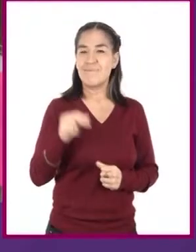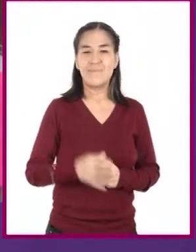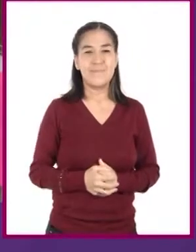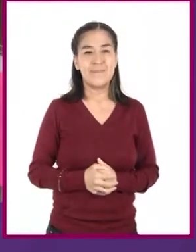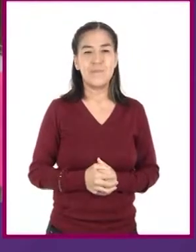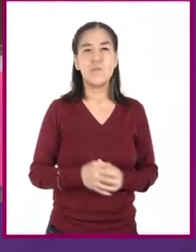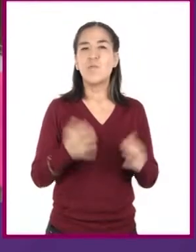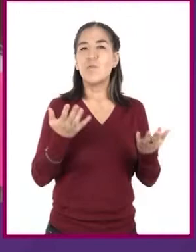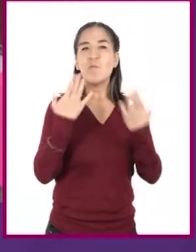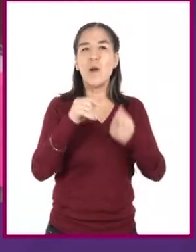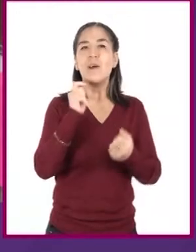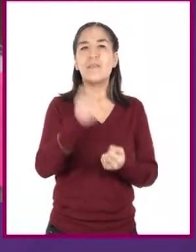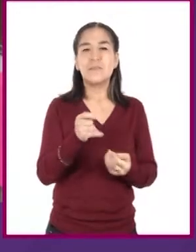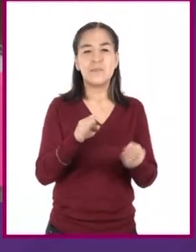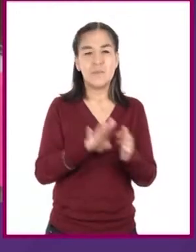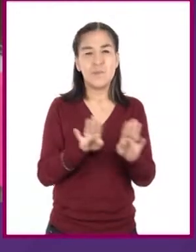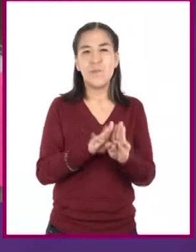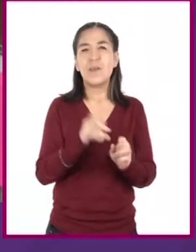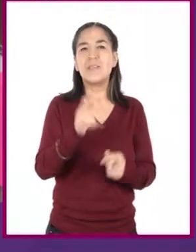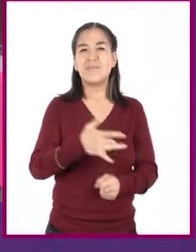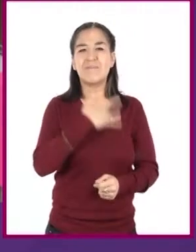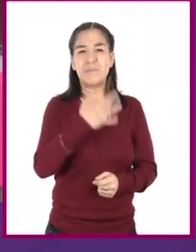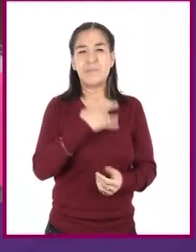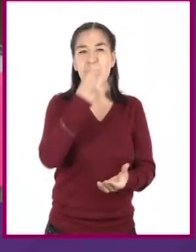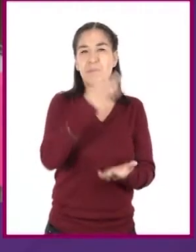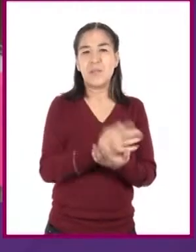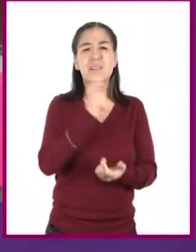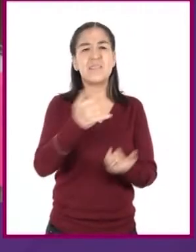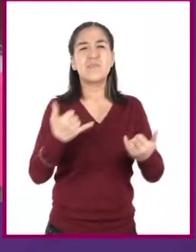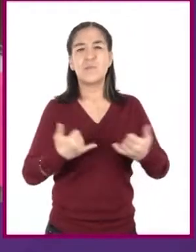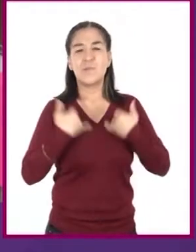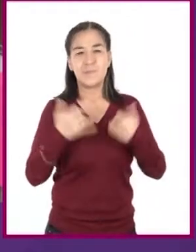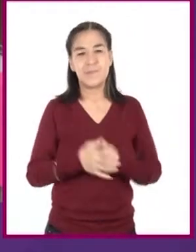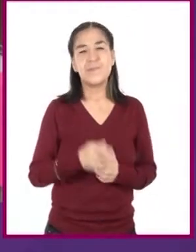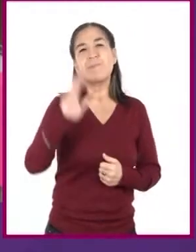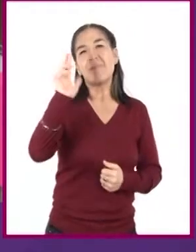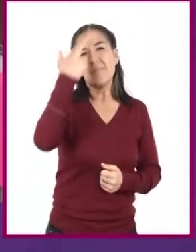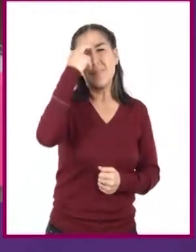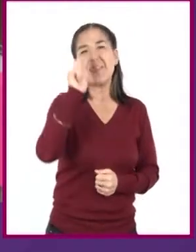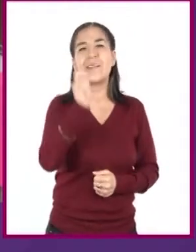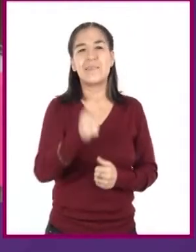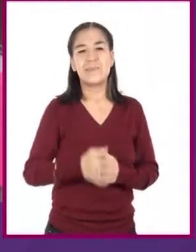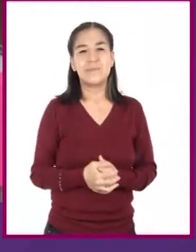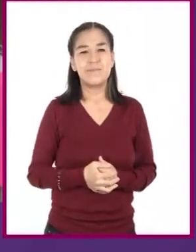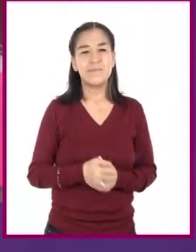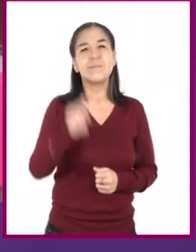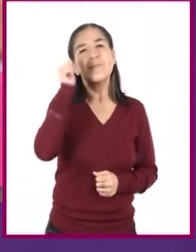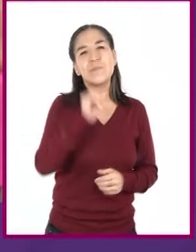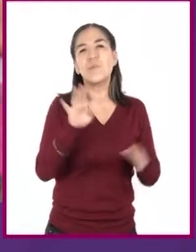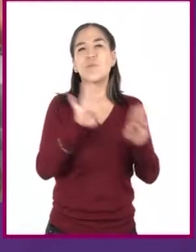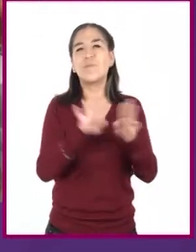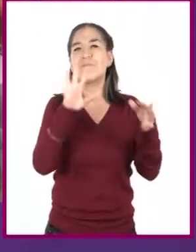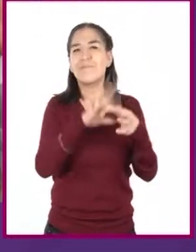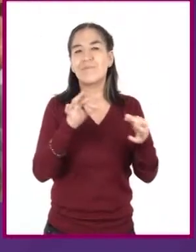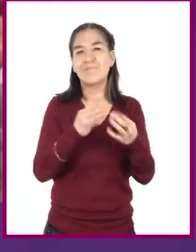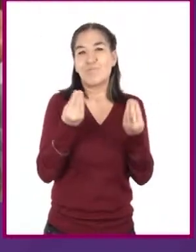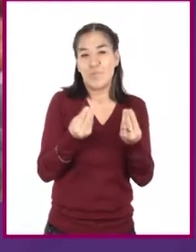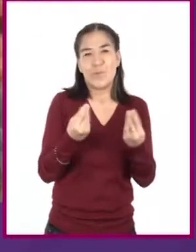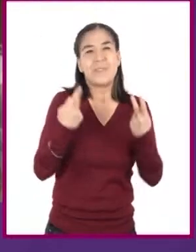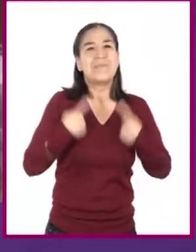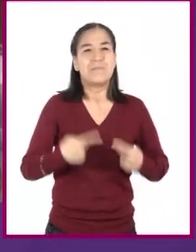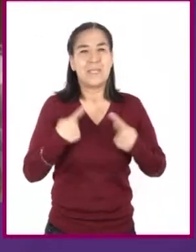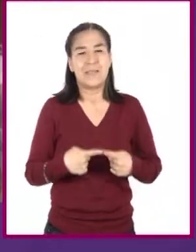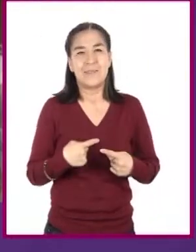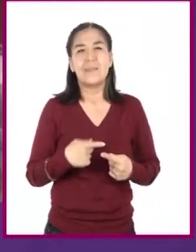no existe una identidad juvenil. Recordemos que siempre hablaremos en plural, por lo